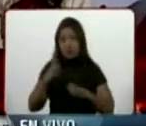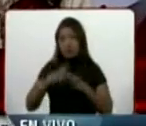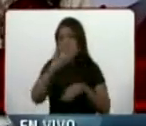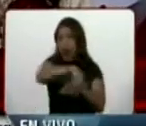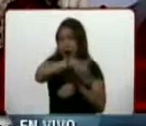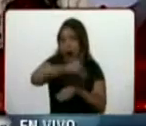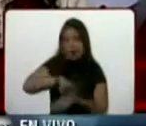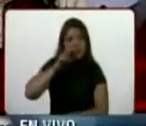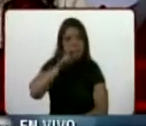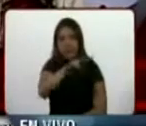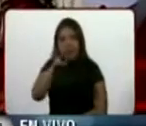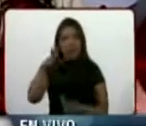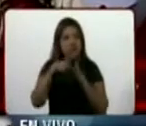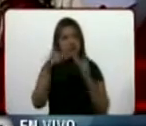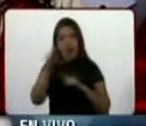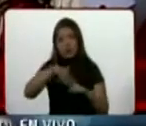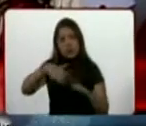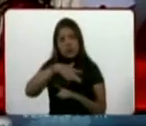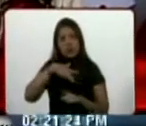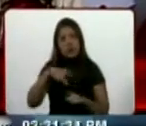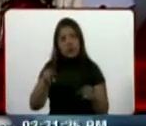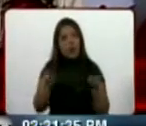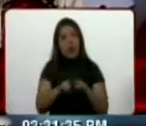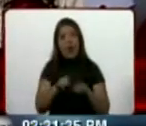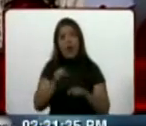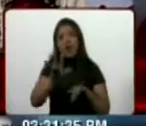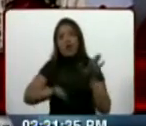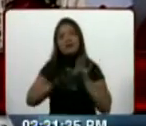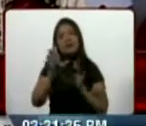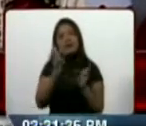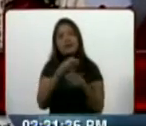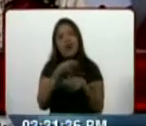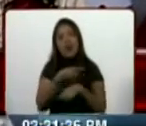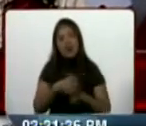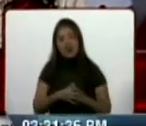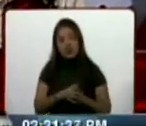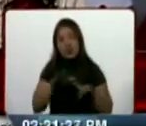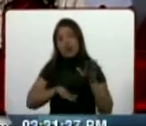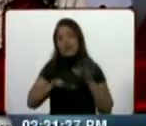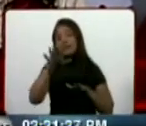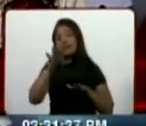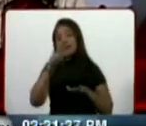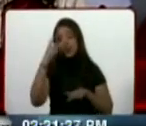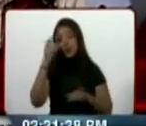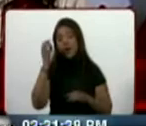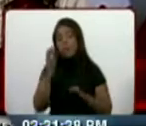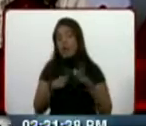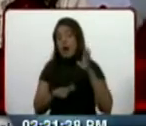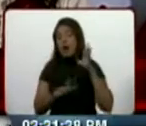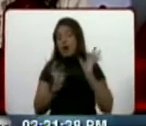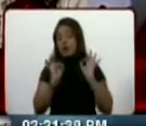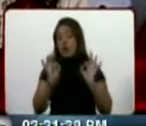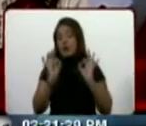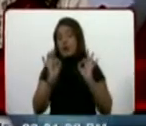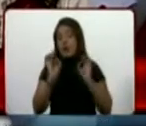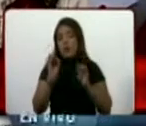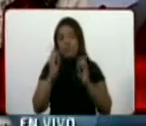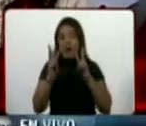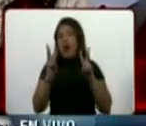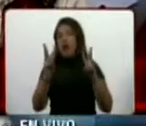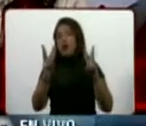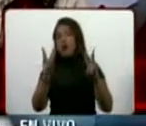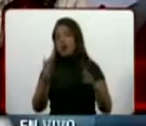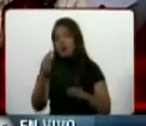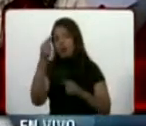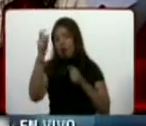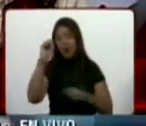por todo lo que está sucediendo, al 15 de agosto. 15 es un número mágico. 15 es un número mágico que tengo aquí en la mente.